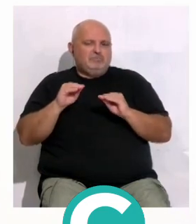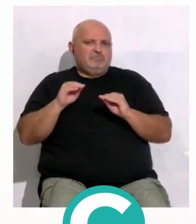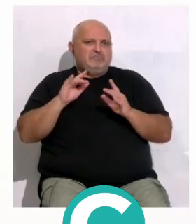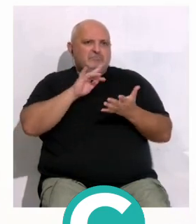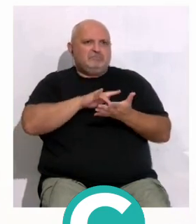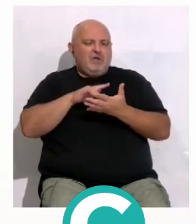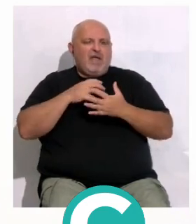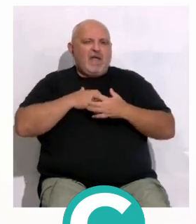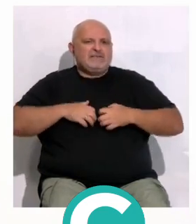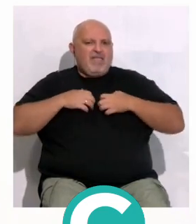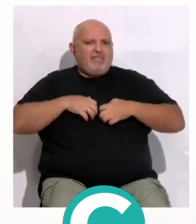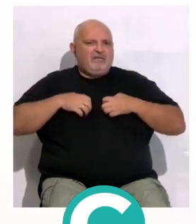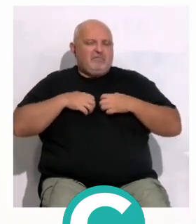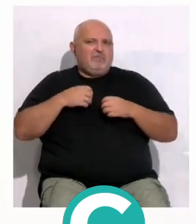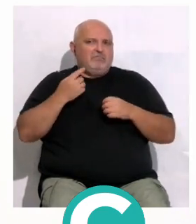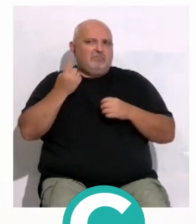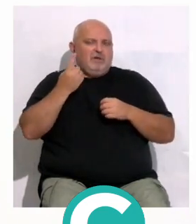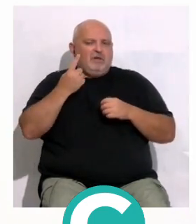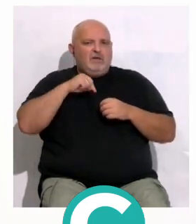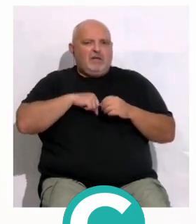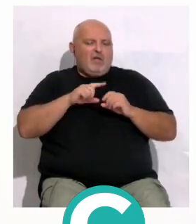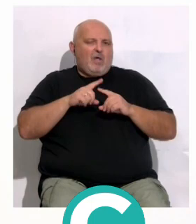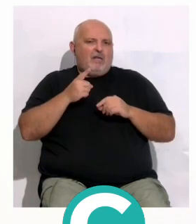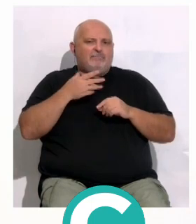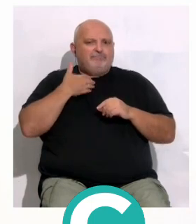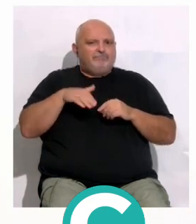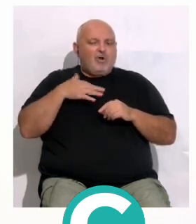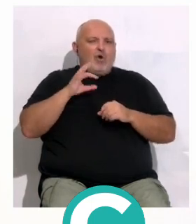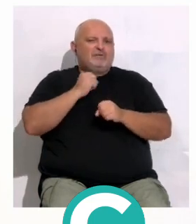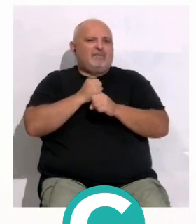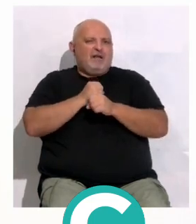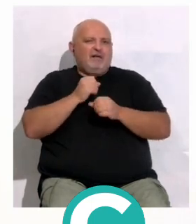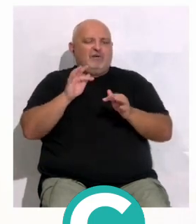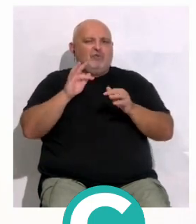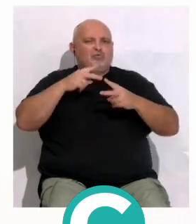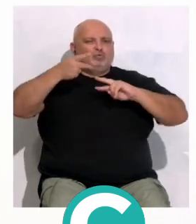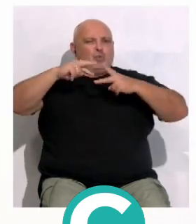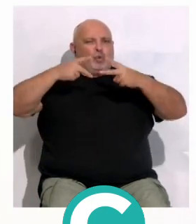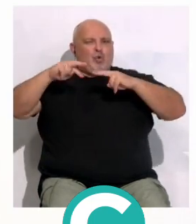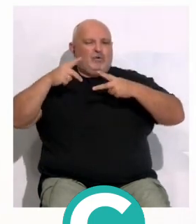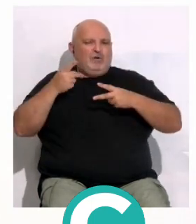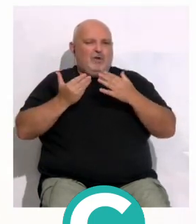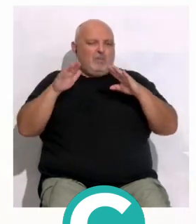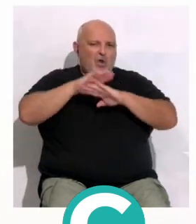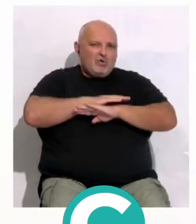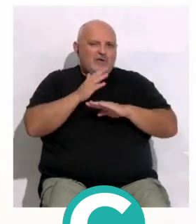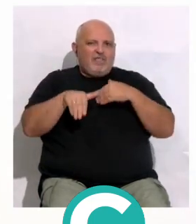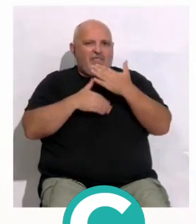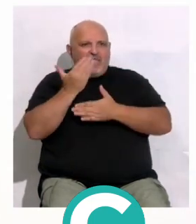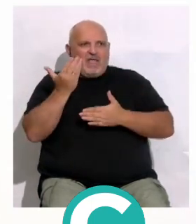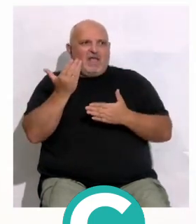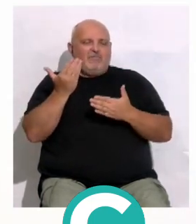episodios de ansiedad donde al final uno se descuida, o bien por trabajos con turnos partidos que tienes que estar por la noche, de